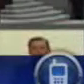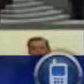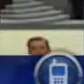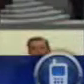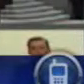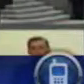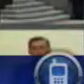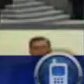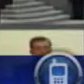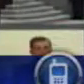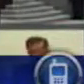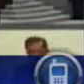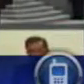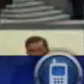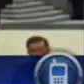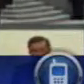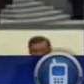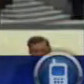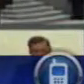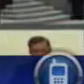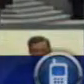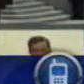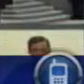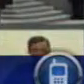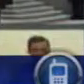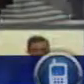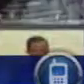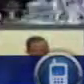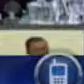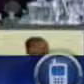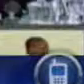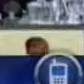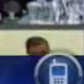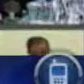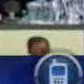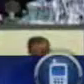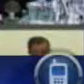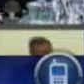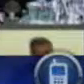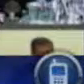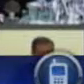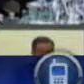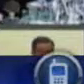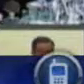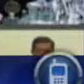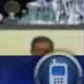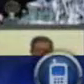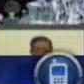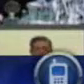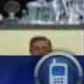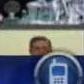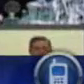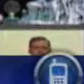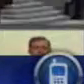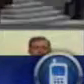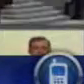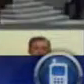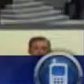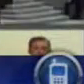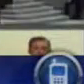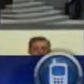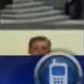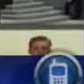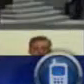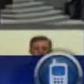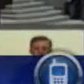reforma constitucional, y que pues nosotros en la Cámara de Diputados nos quedamos esperando a que